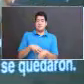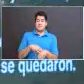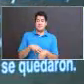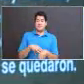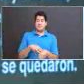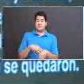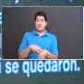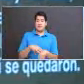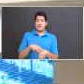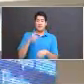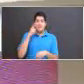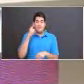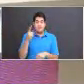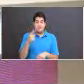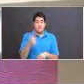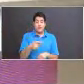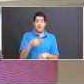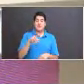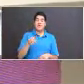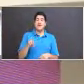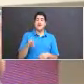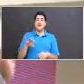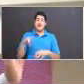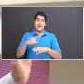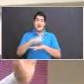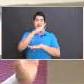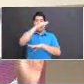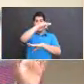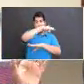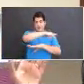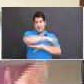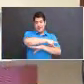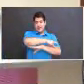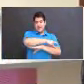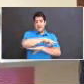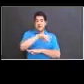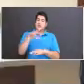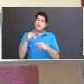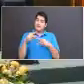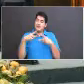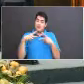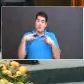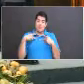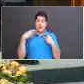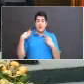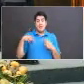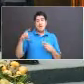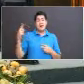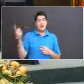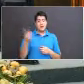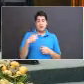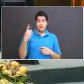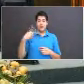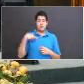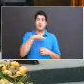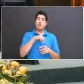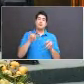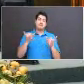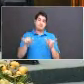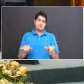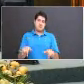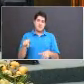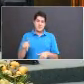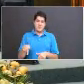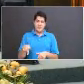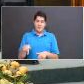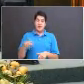Averigüen la línea aérea. Si no hay cupo para todos, nos quedamos. Y si